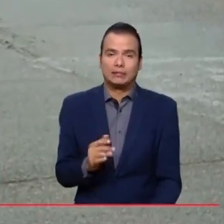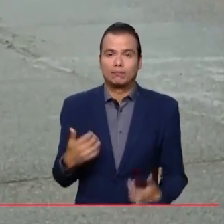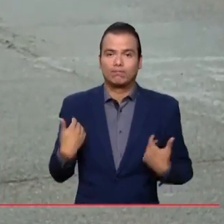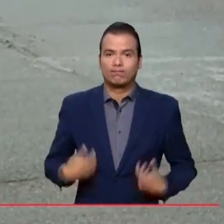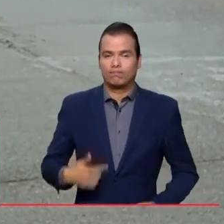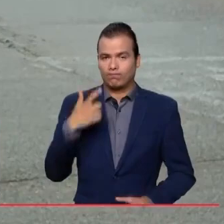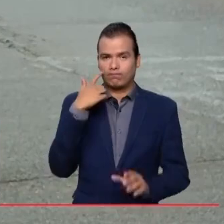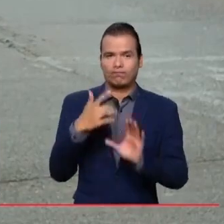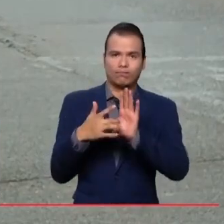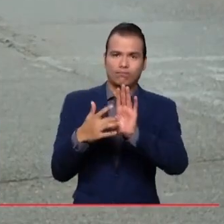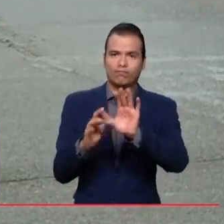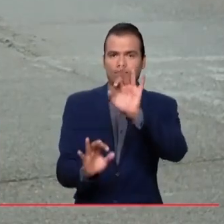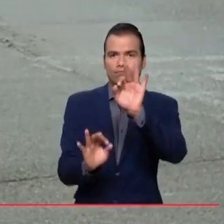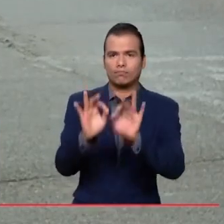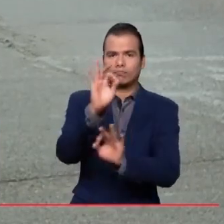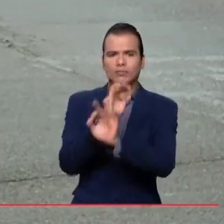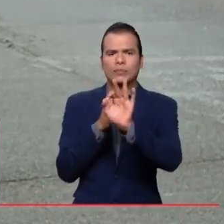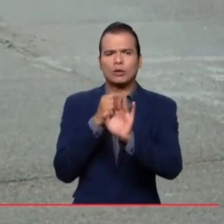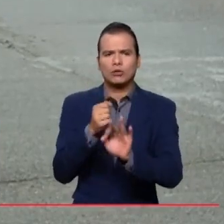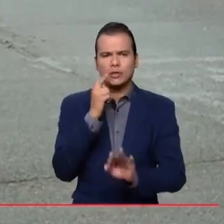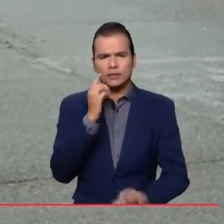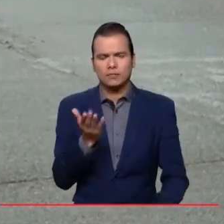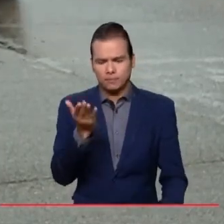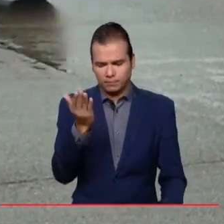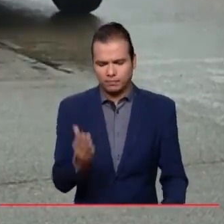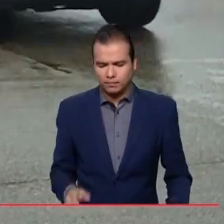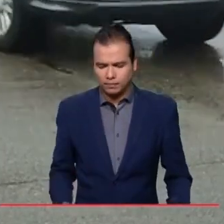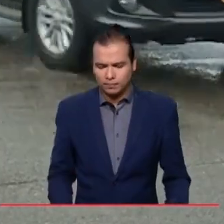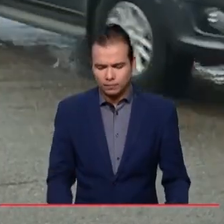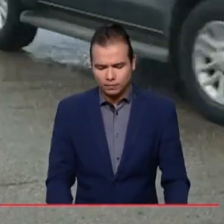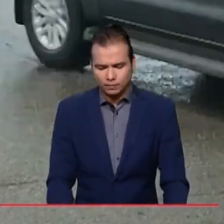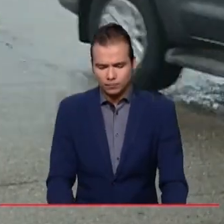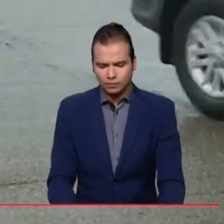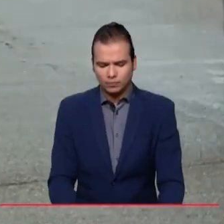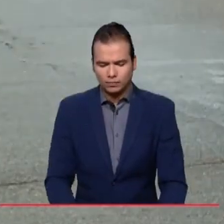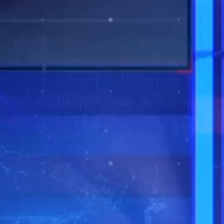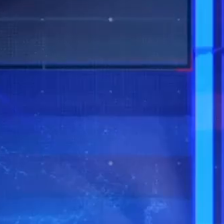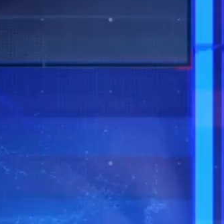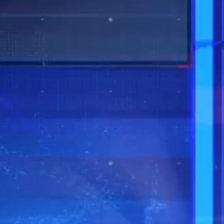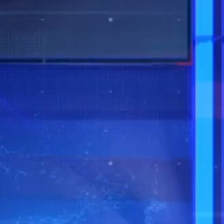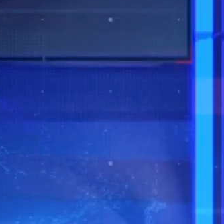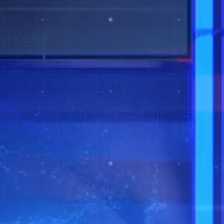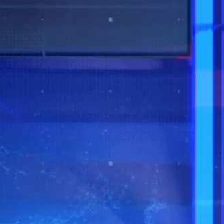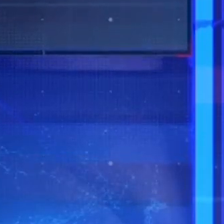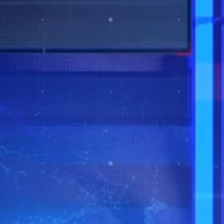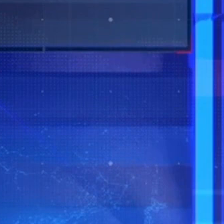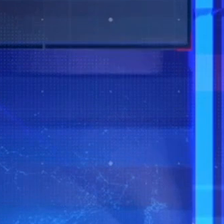John Garrido. Yo soy Cristian Cuesta para Telepacífico Noticias, la región, todos los días.